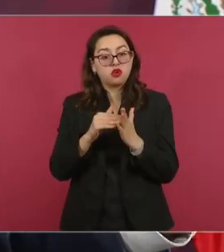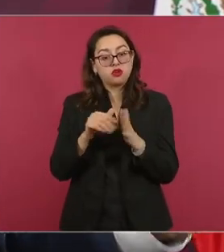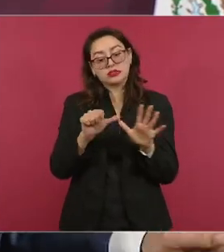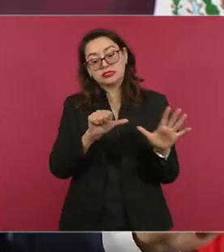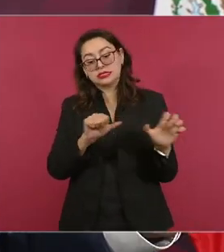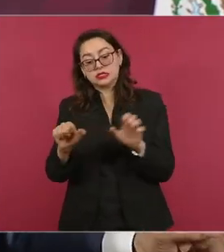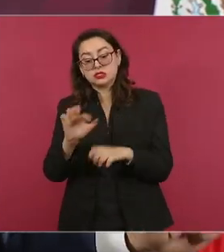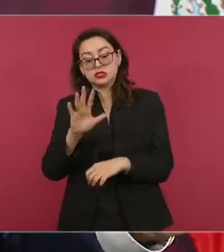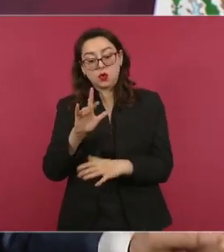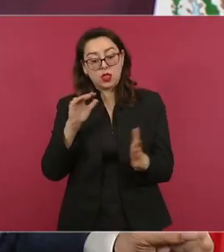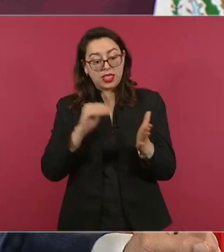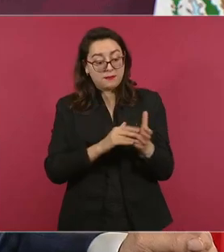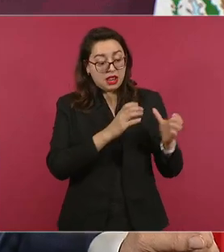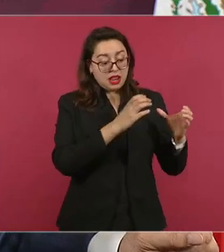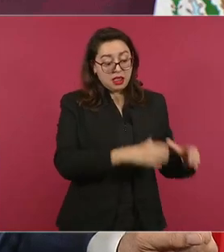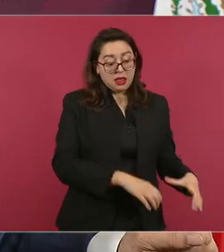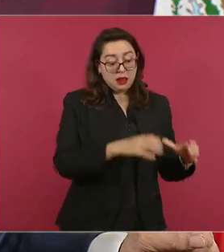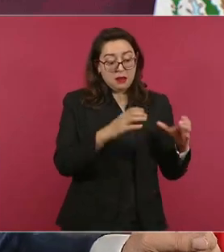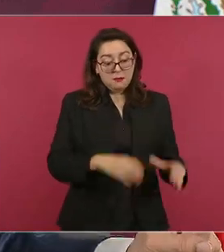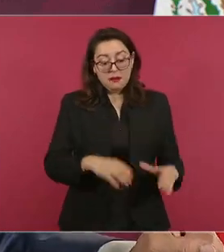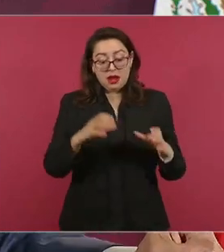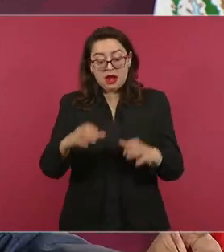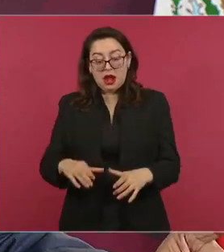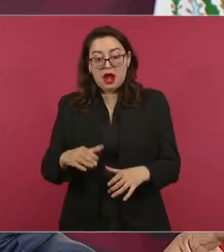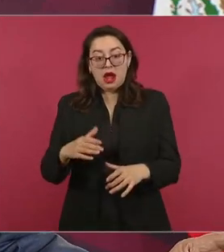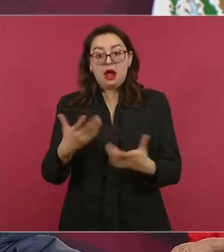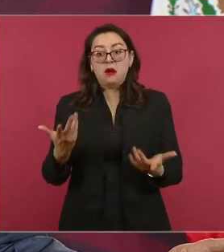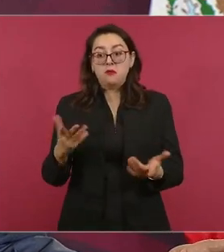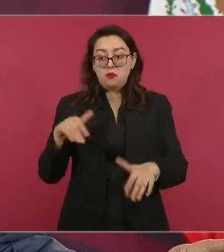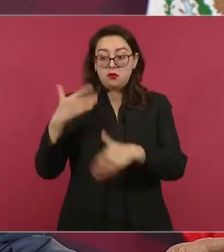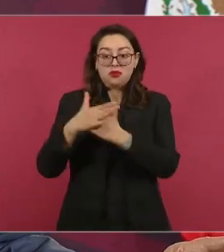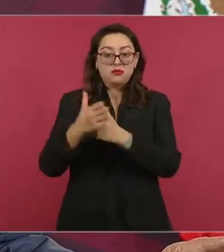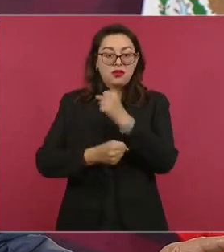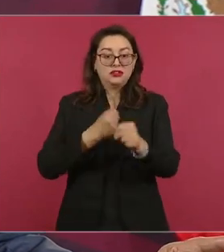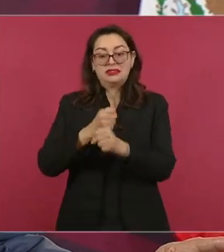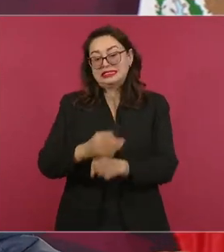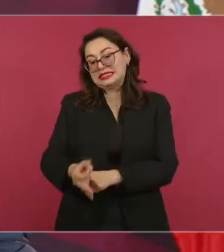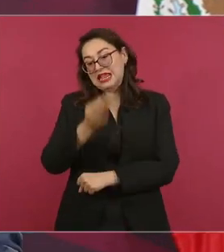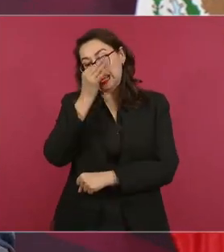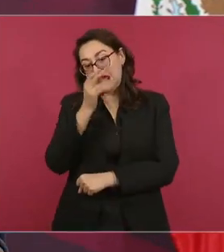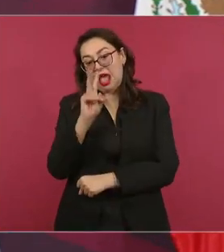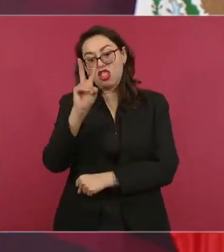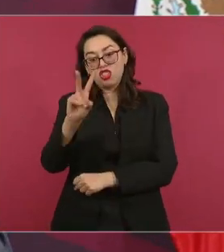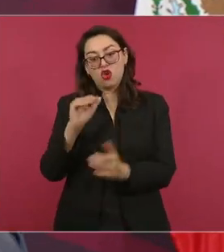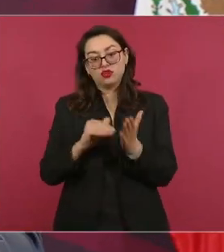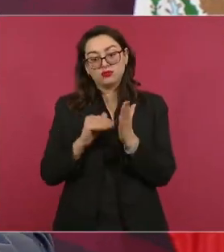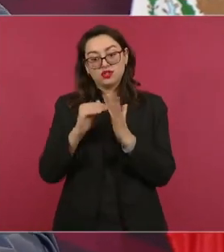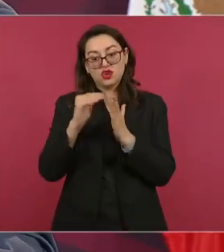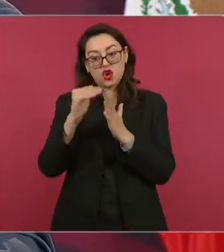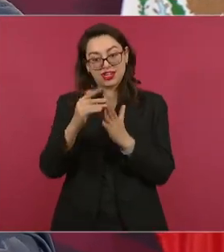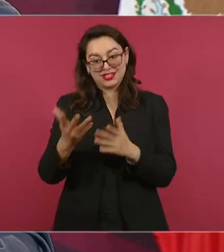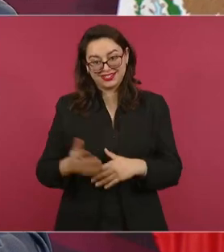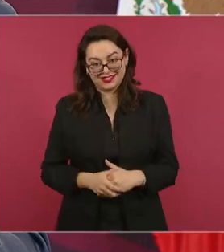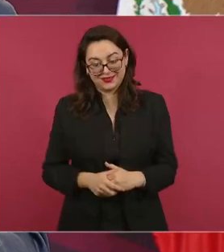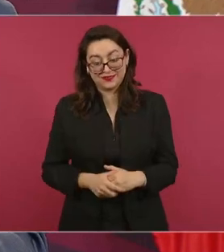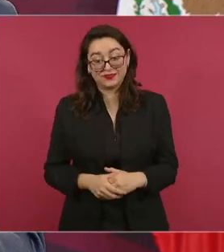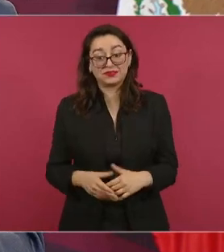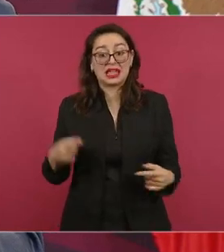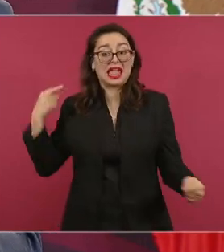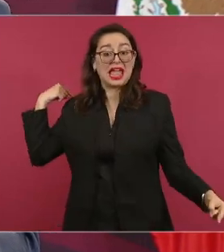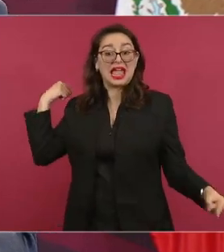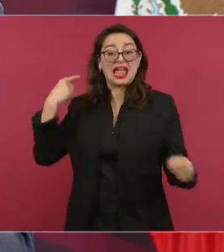1.650.000 barriles a 1.900.000 barriles. iba así, 15